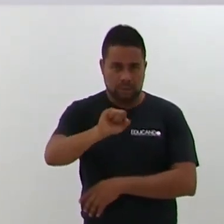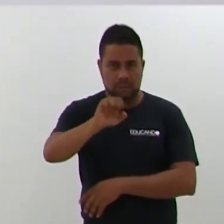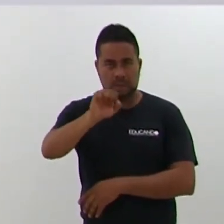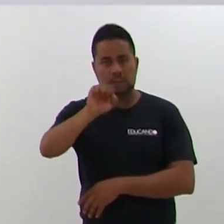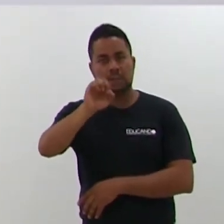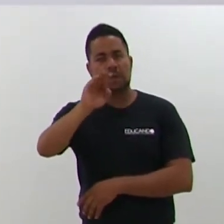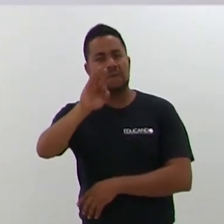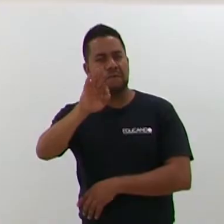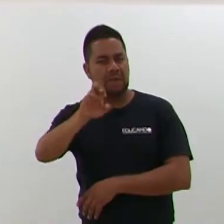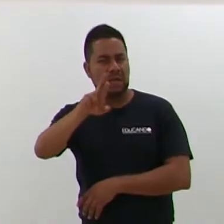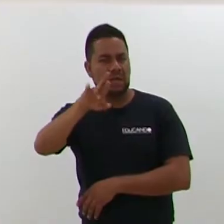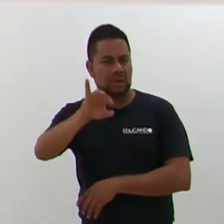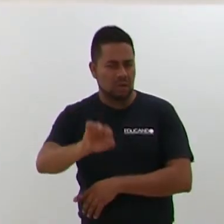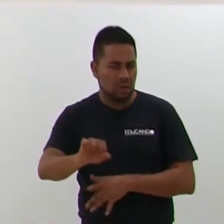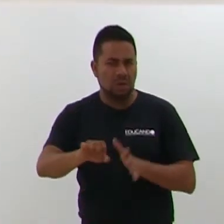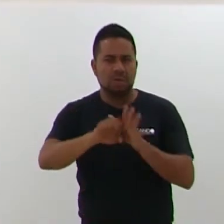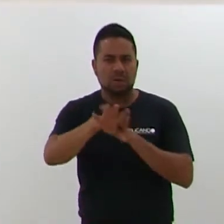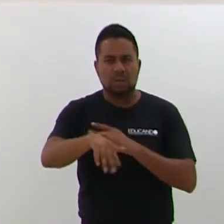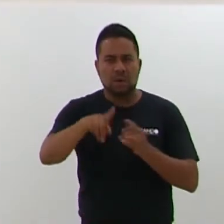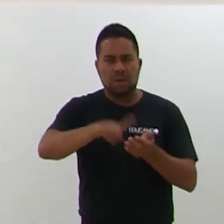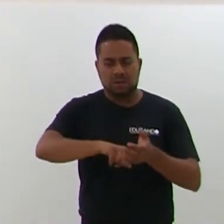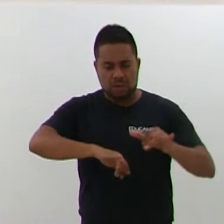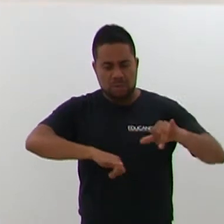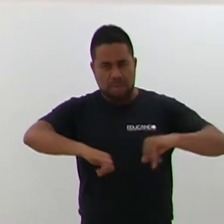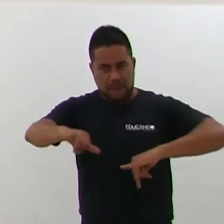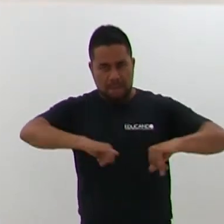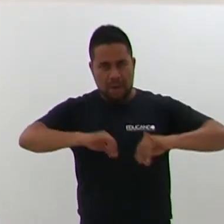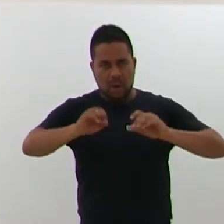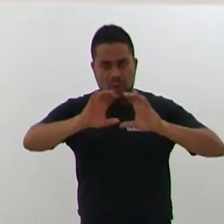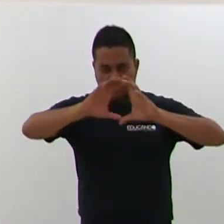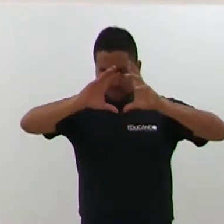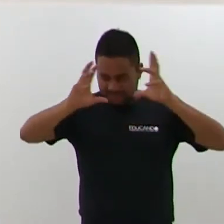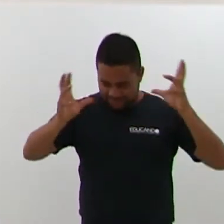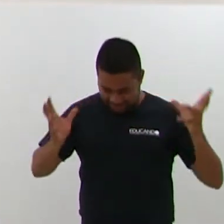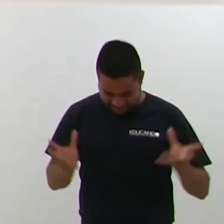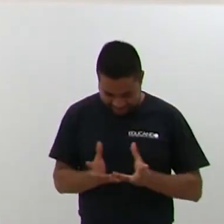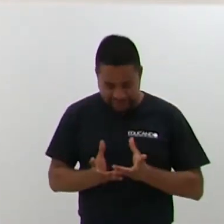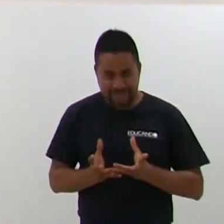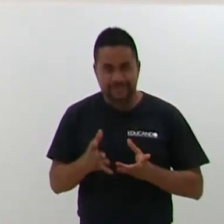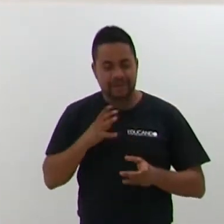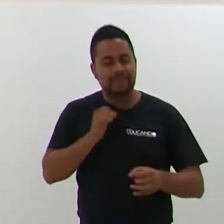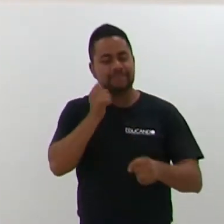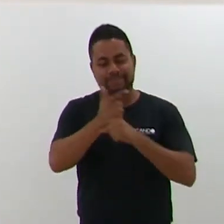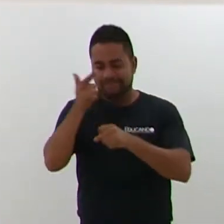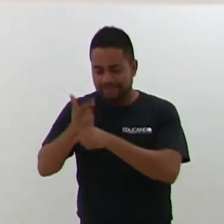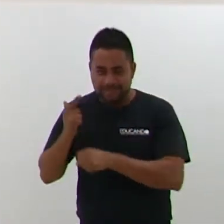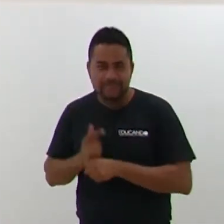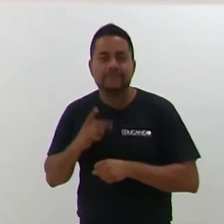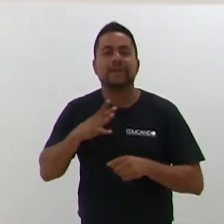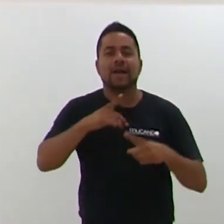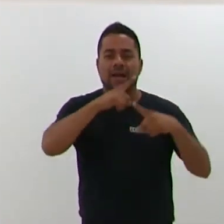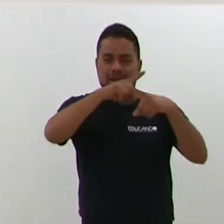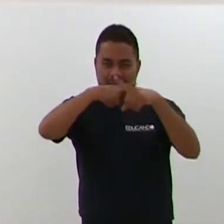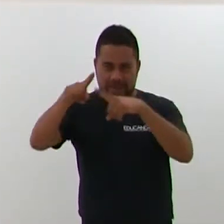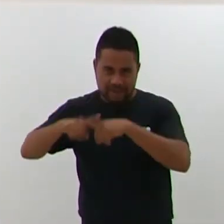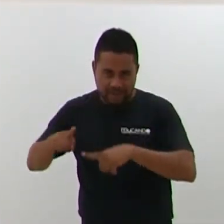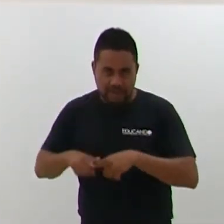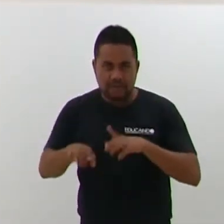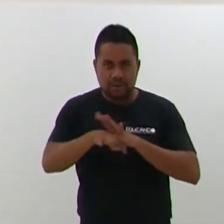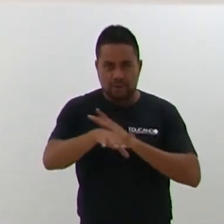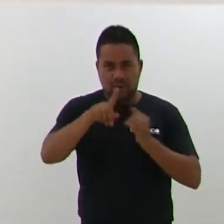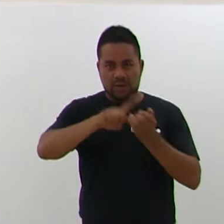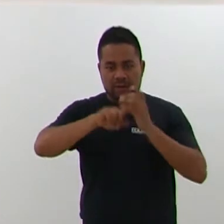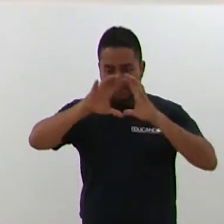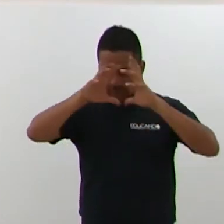ejemplo, en los mapas o en los globos terráqueos, ahí podemos identificar muy bien los hemisferios, por ejemplo, de nuestro